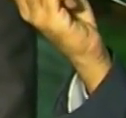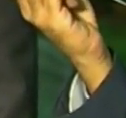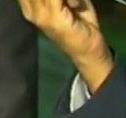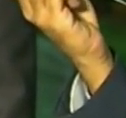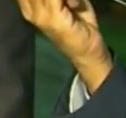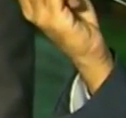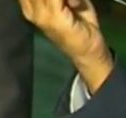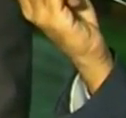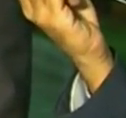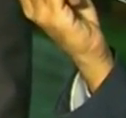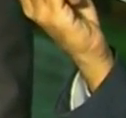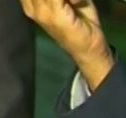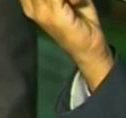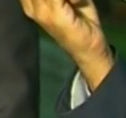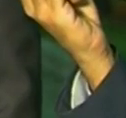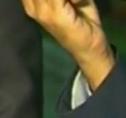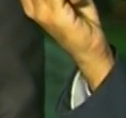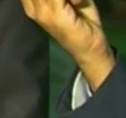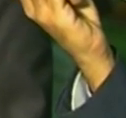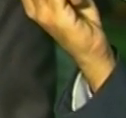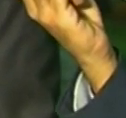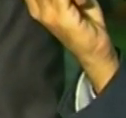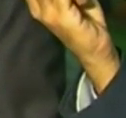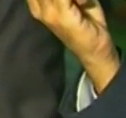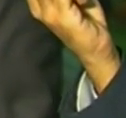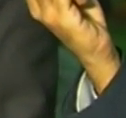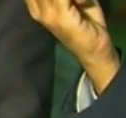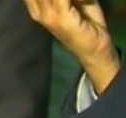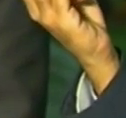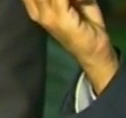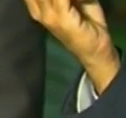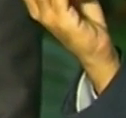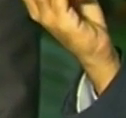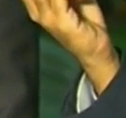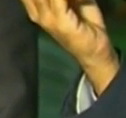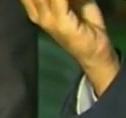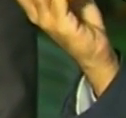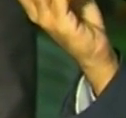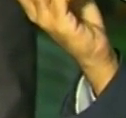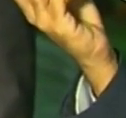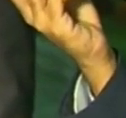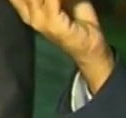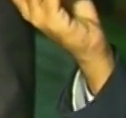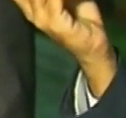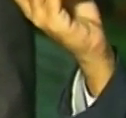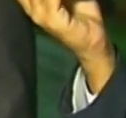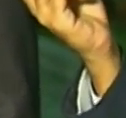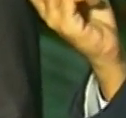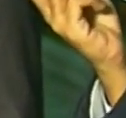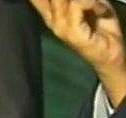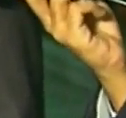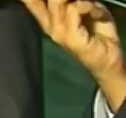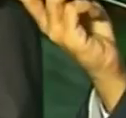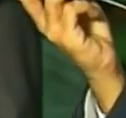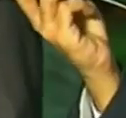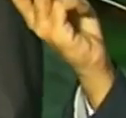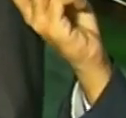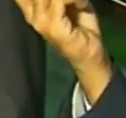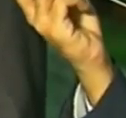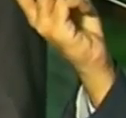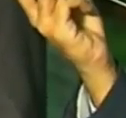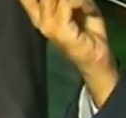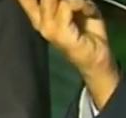de bienes, de servicios priorizados por el Estado venezolano. En un debate, en una